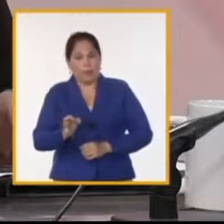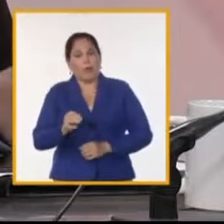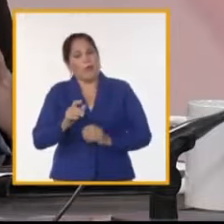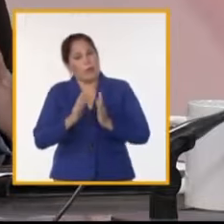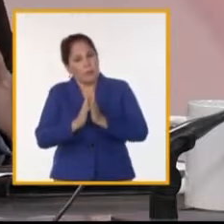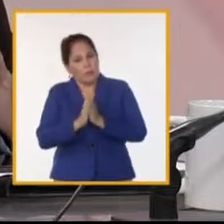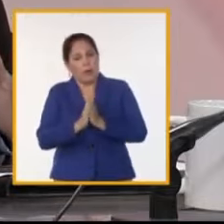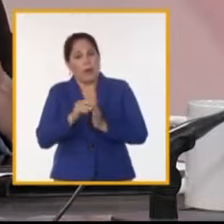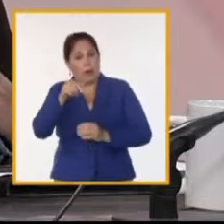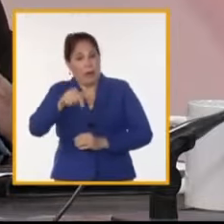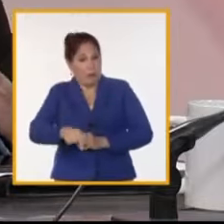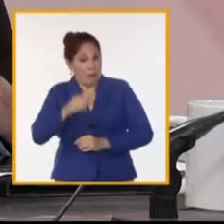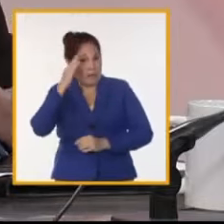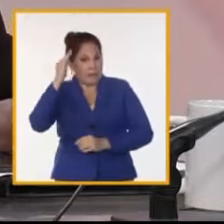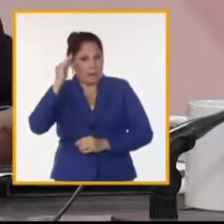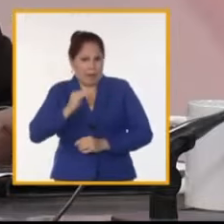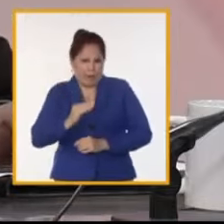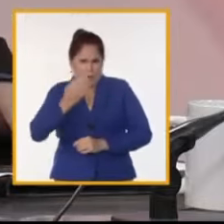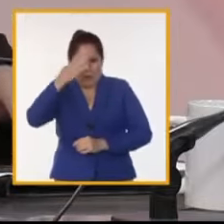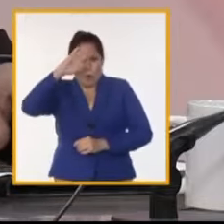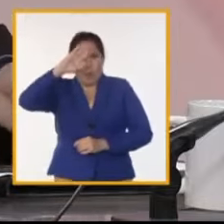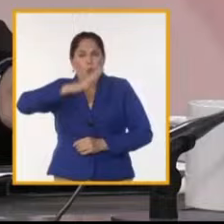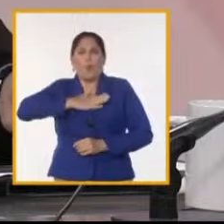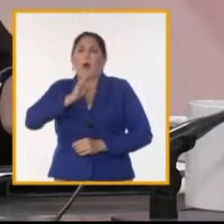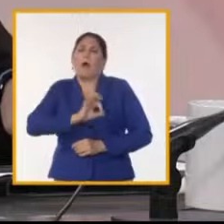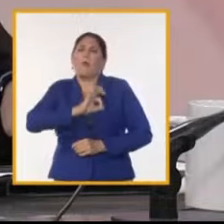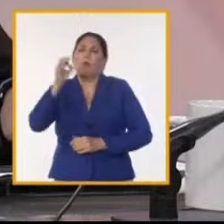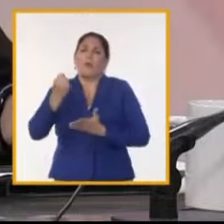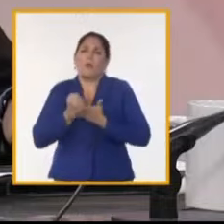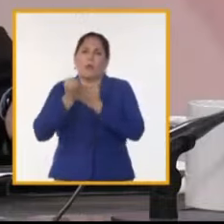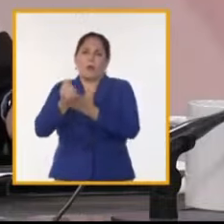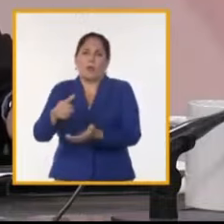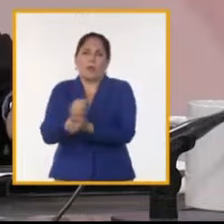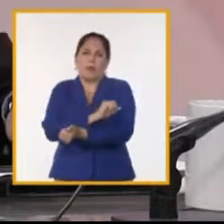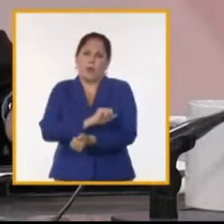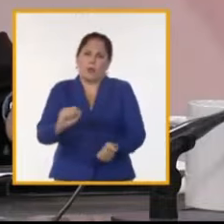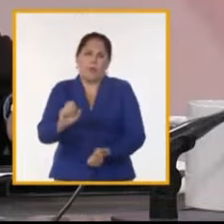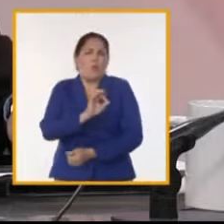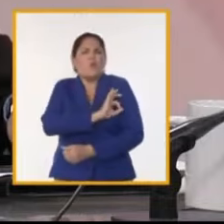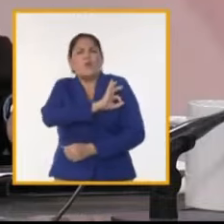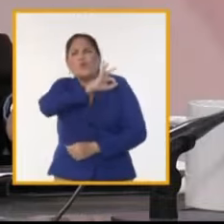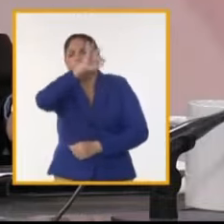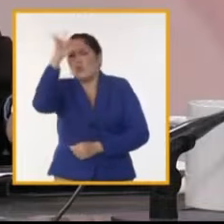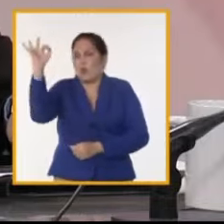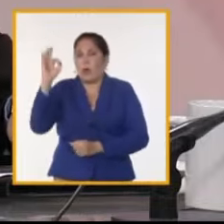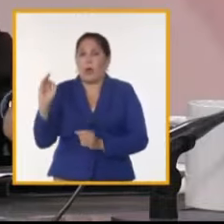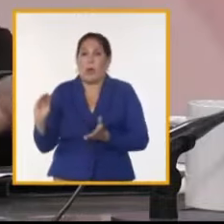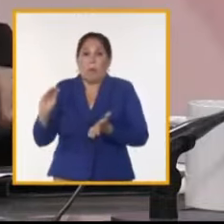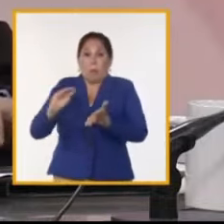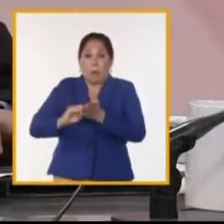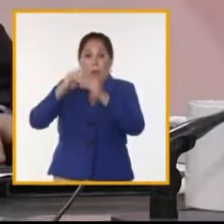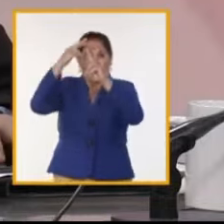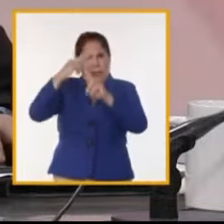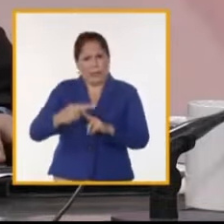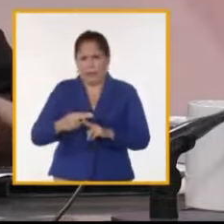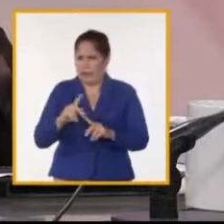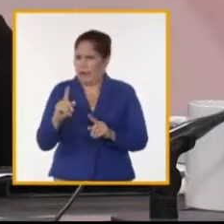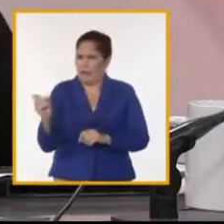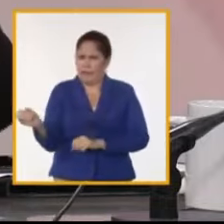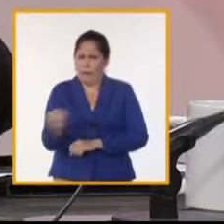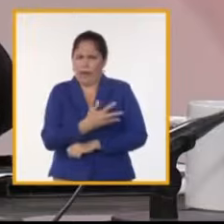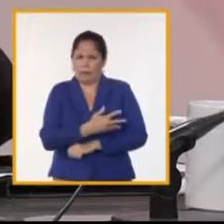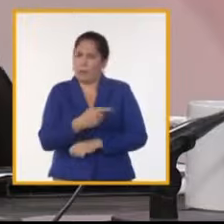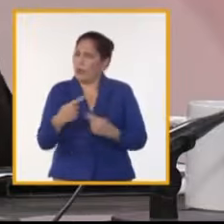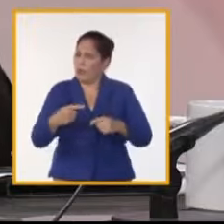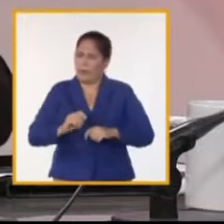que lo que se está reconociendo es la verdad que Cuba No patrocina el terrorismo y que realmente no debiera estar Nunca debió estar en esa